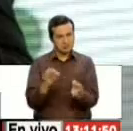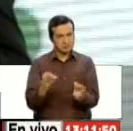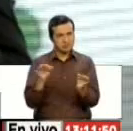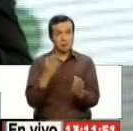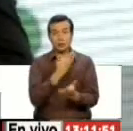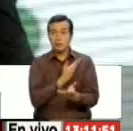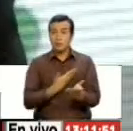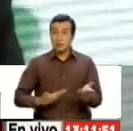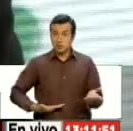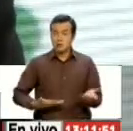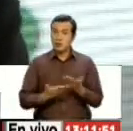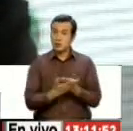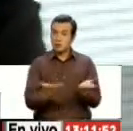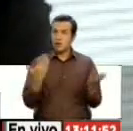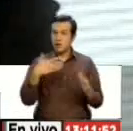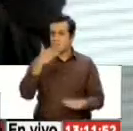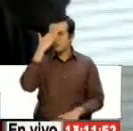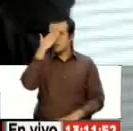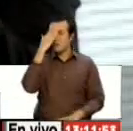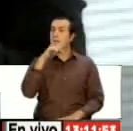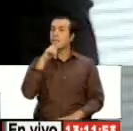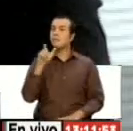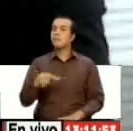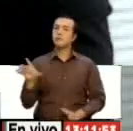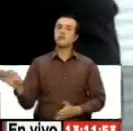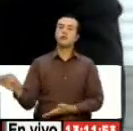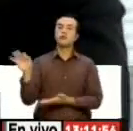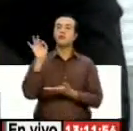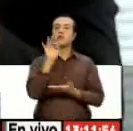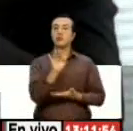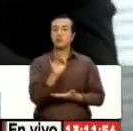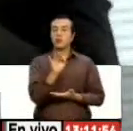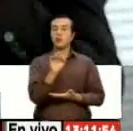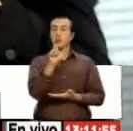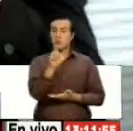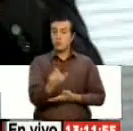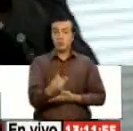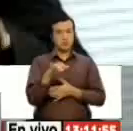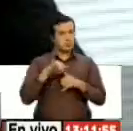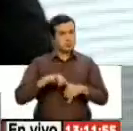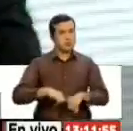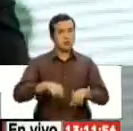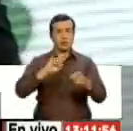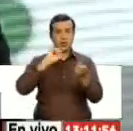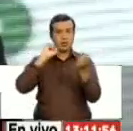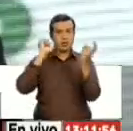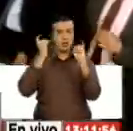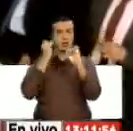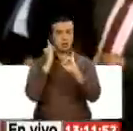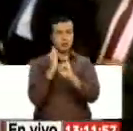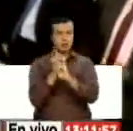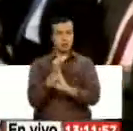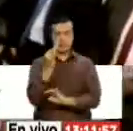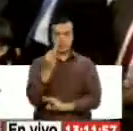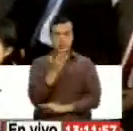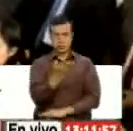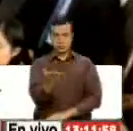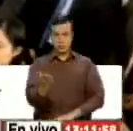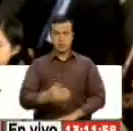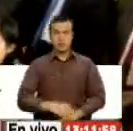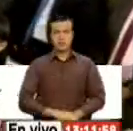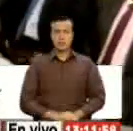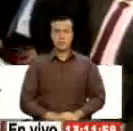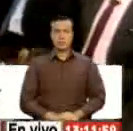el presidente sabrá escoger a la persona idónea que pueda seguir transformando la institución.